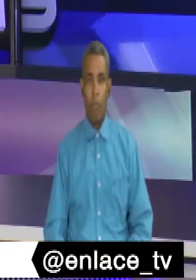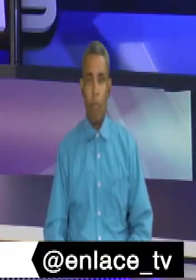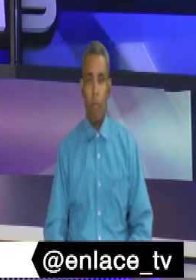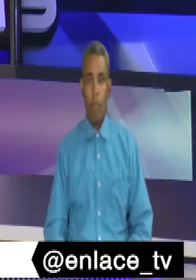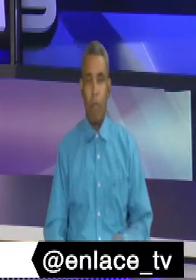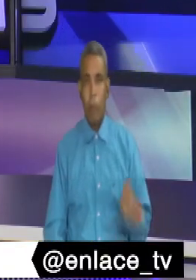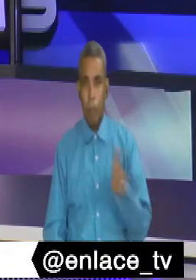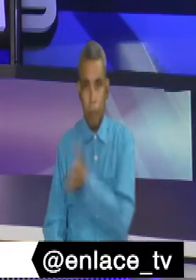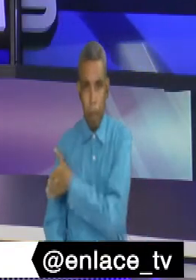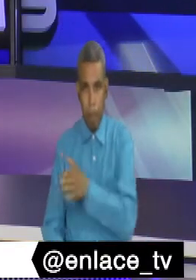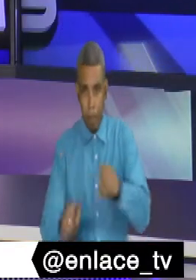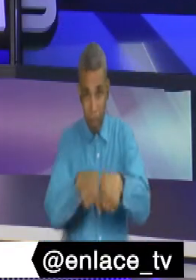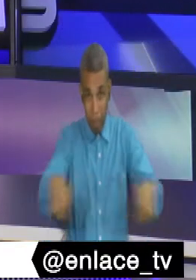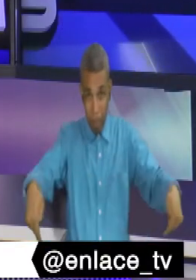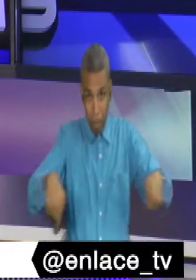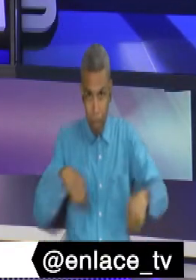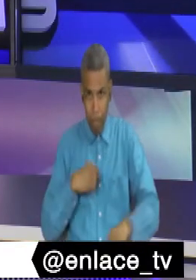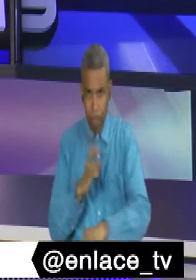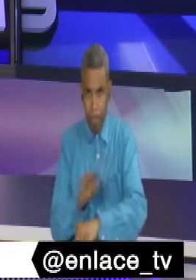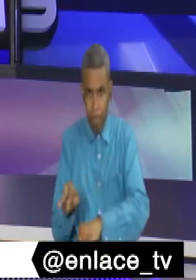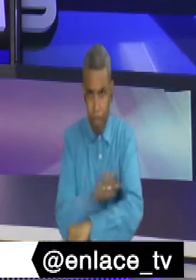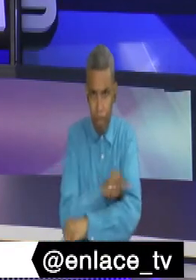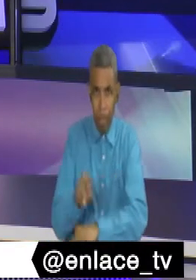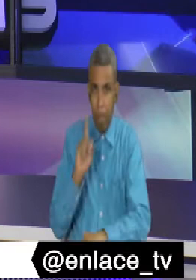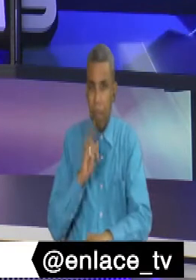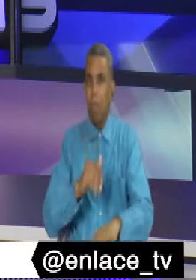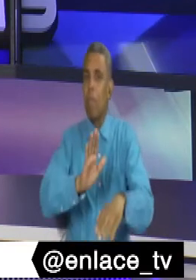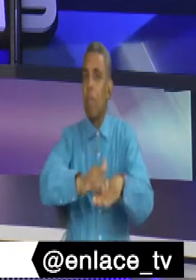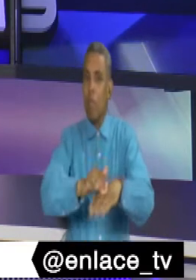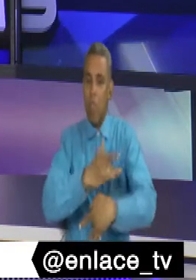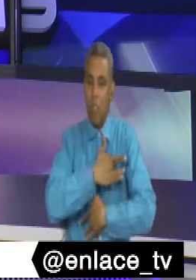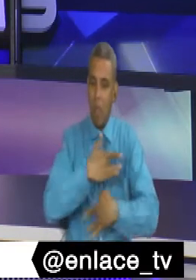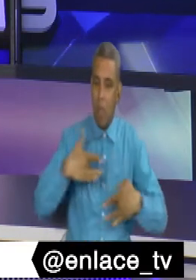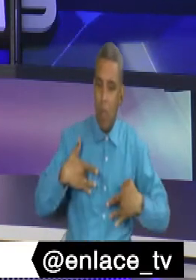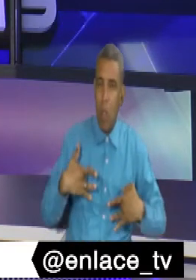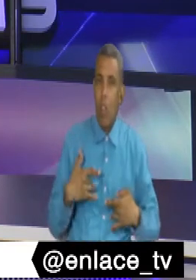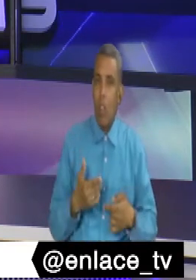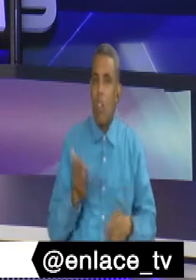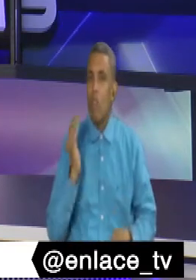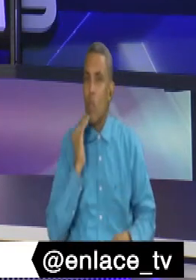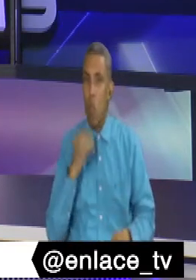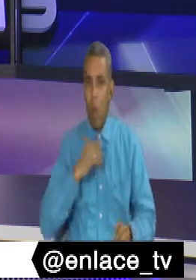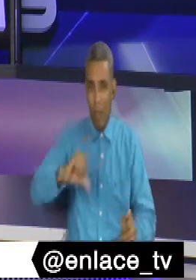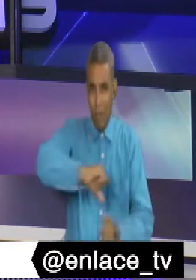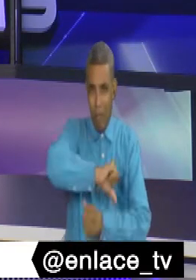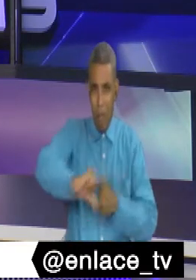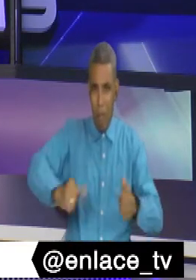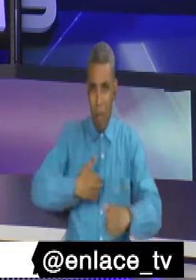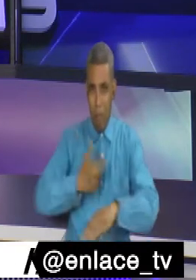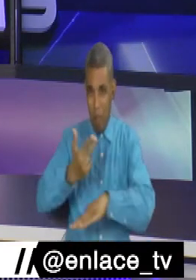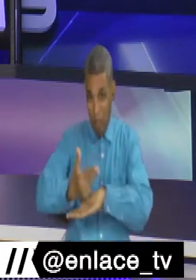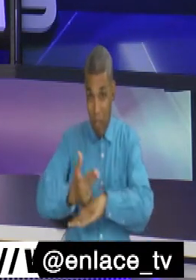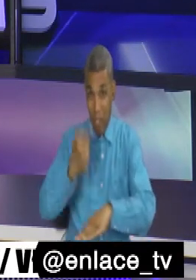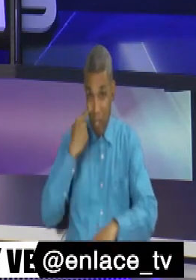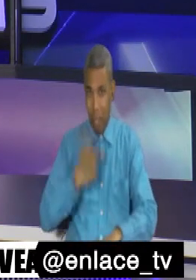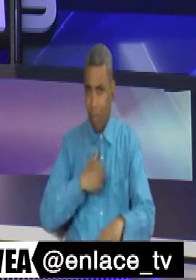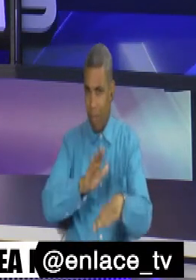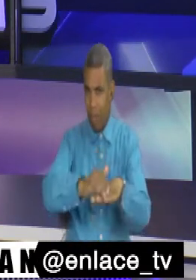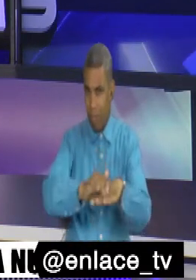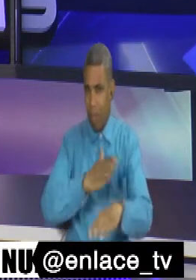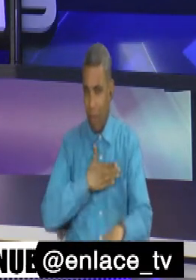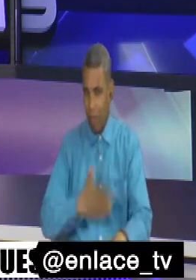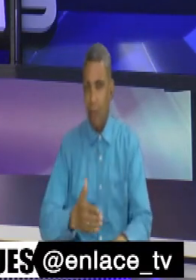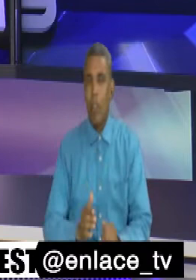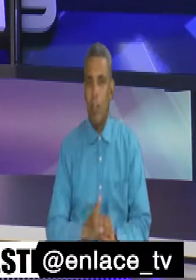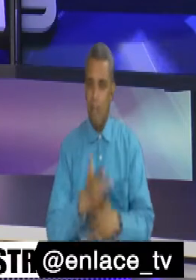Personería Municipal anuncia jornada de salud en el Parque Camilo Torres el próximo viernes. Los resultados de las quejas de los ciudadanos